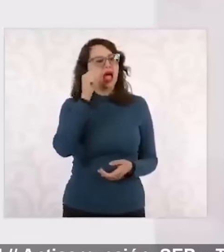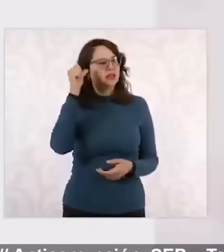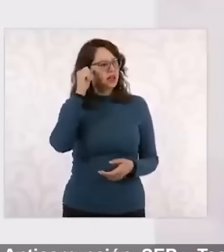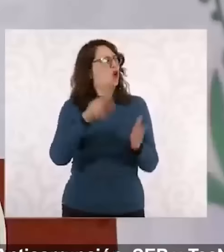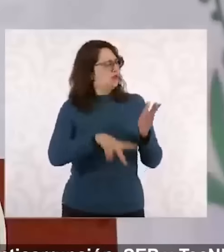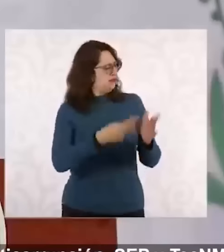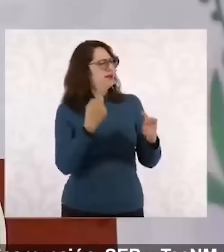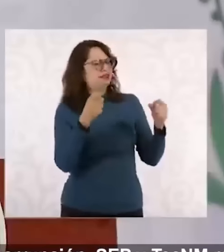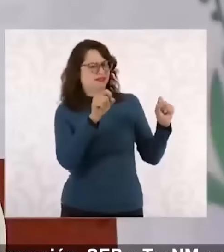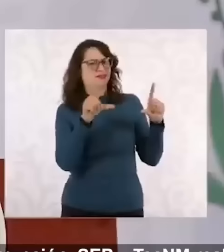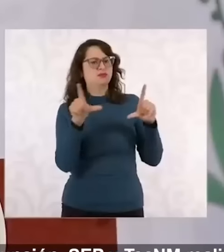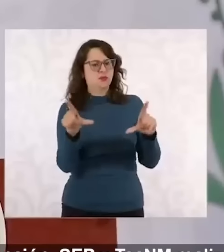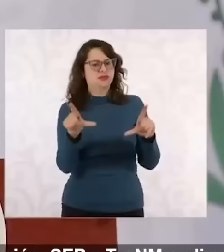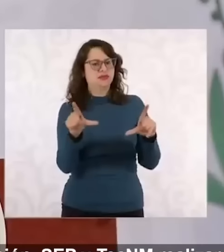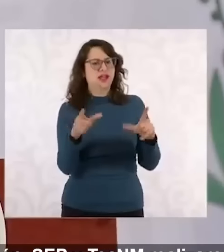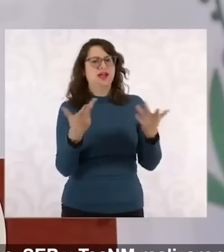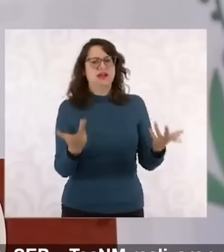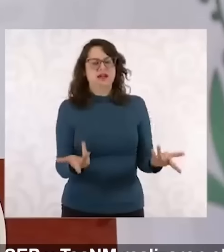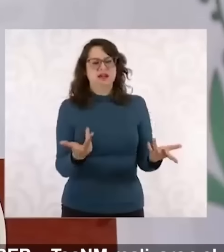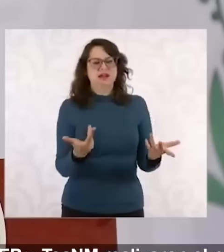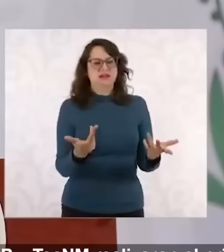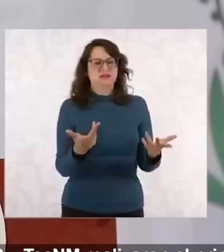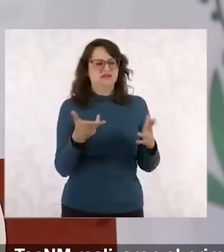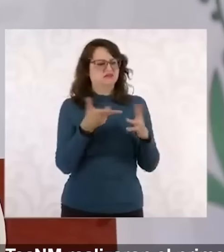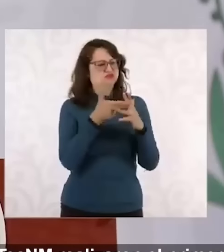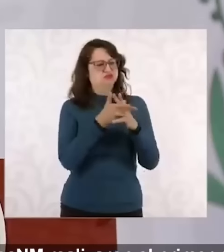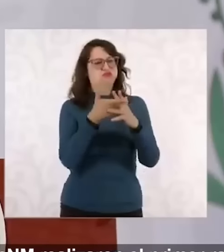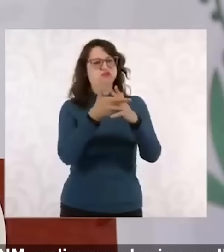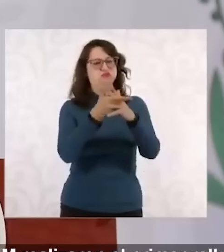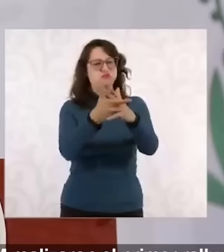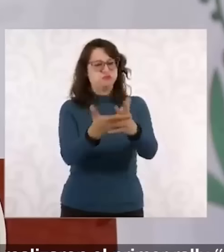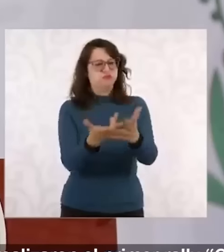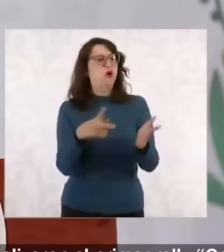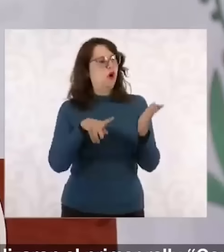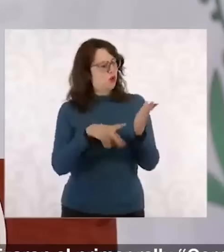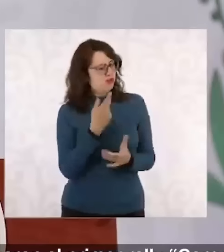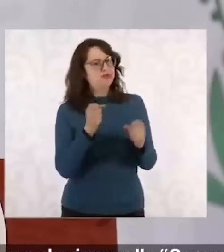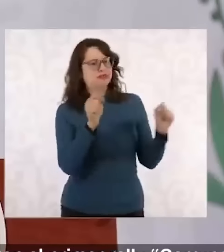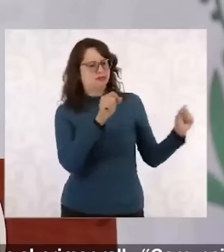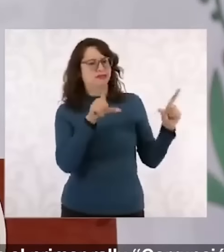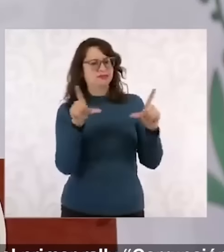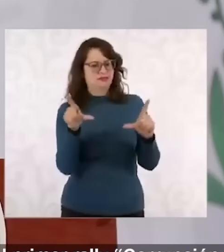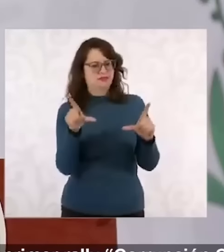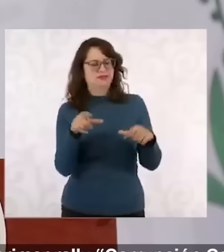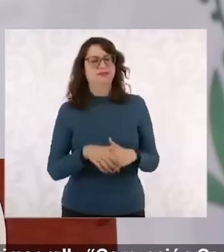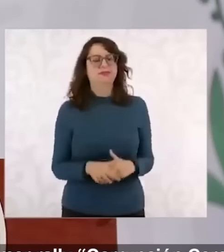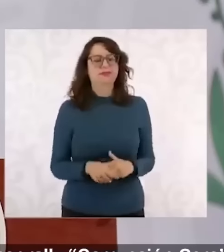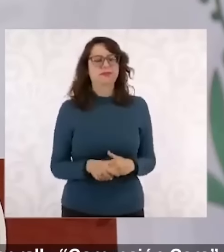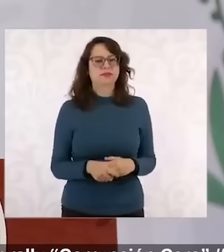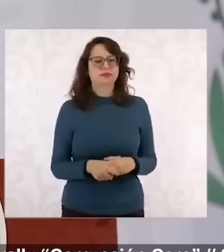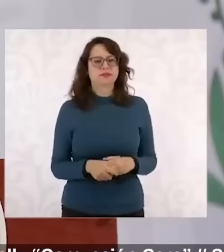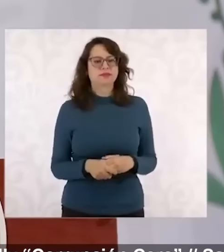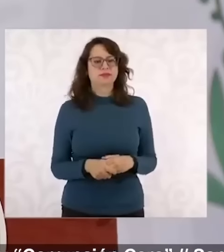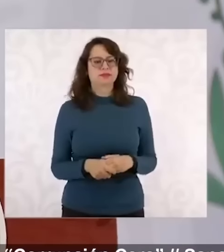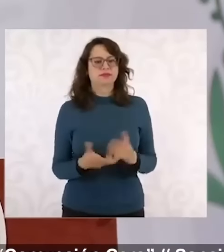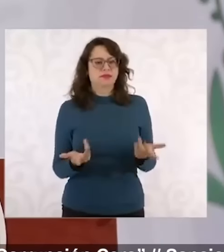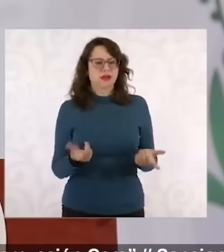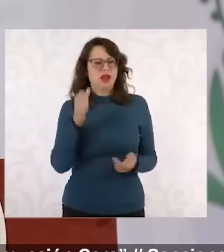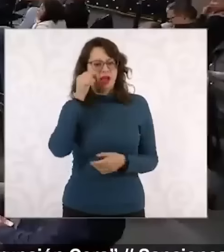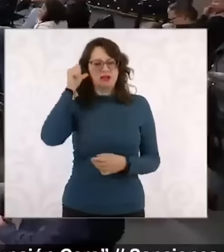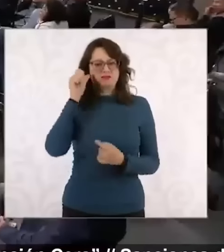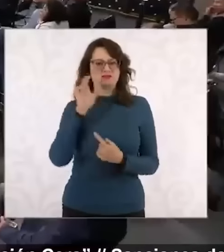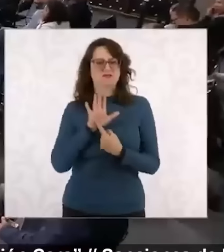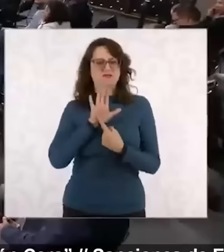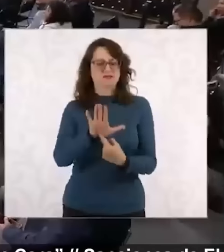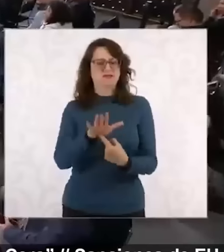vuelve a poner la gráfica de homicidios, Belmont, vuelve a poner la gráfica de homicidios que pusimos